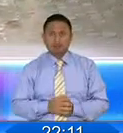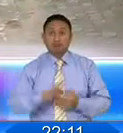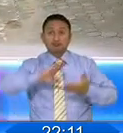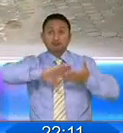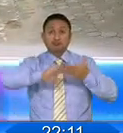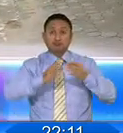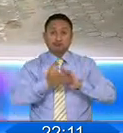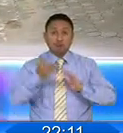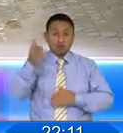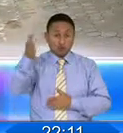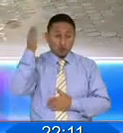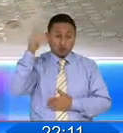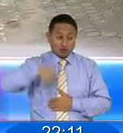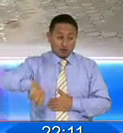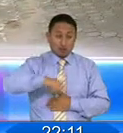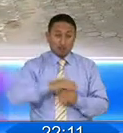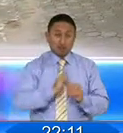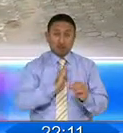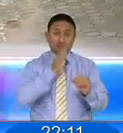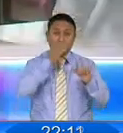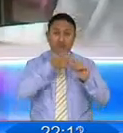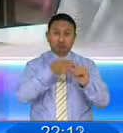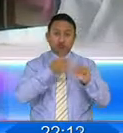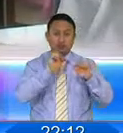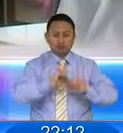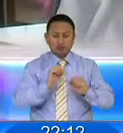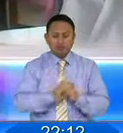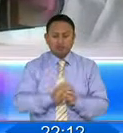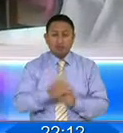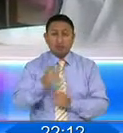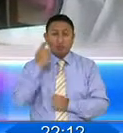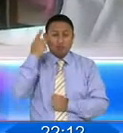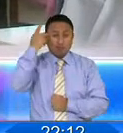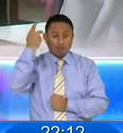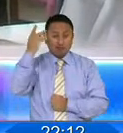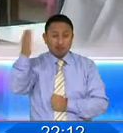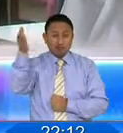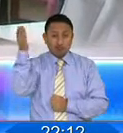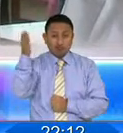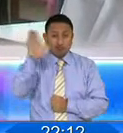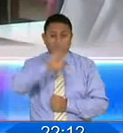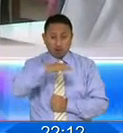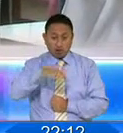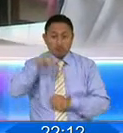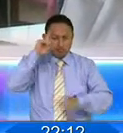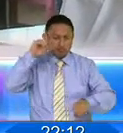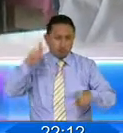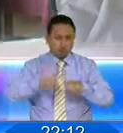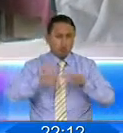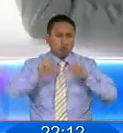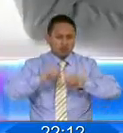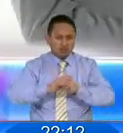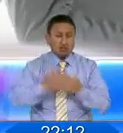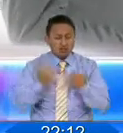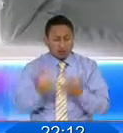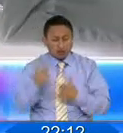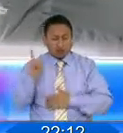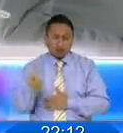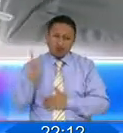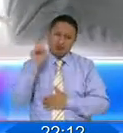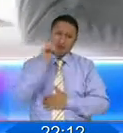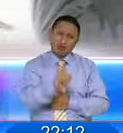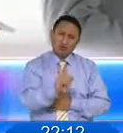explican que este regreso es un requerimiento consensuado por padres de familia docentes y alumnos que consideran que es una necesidad primordial